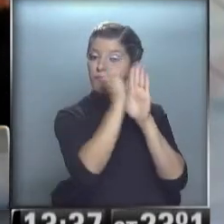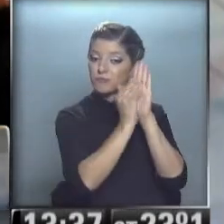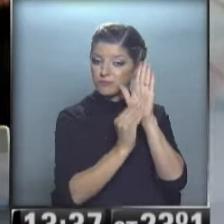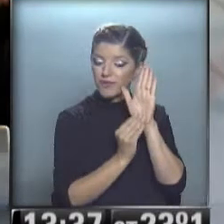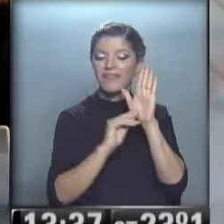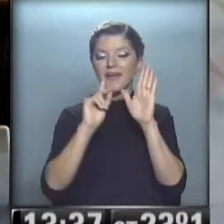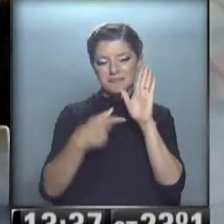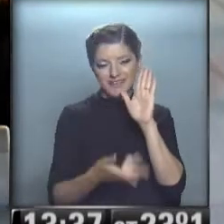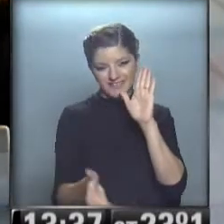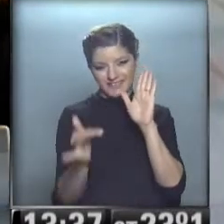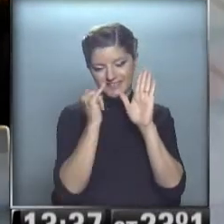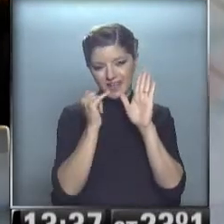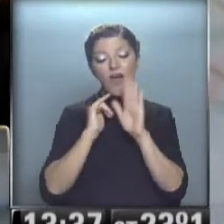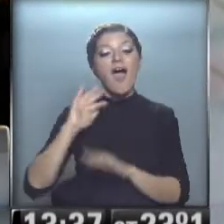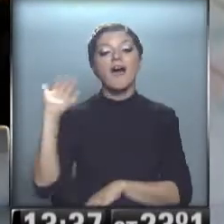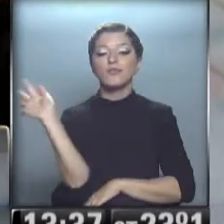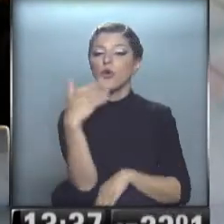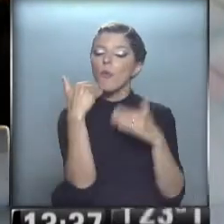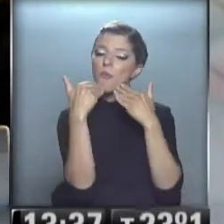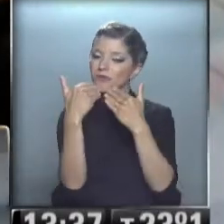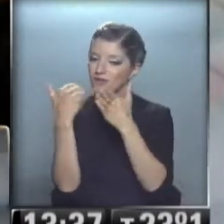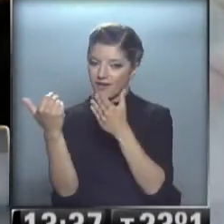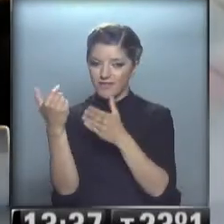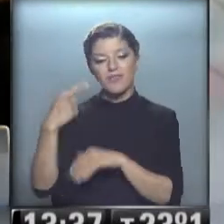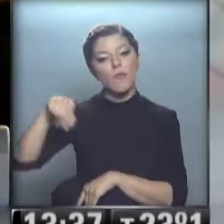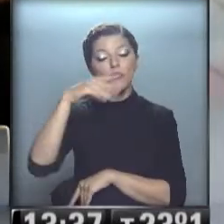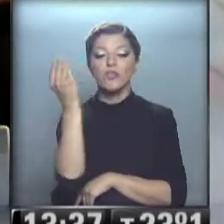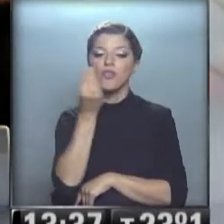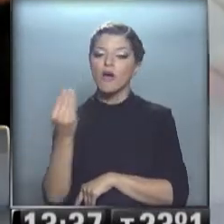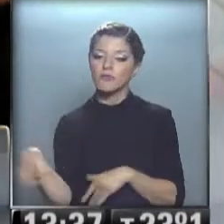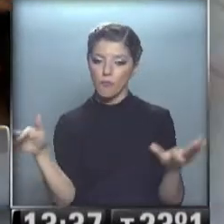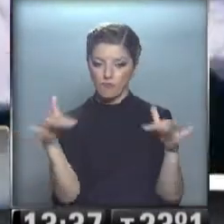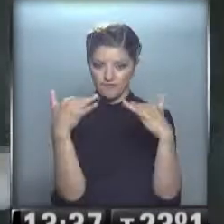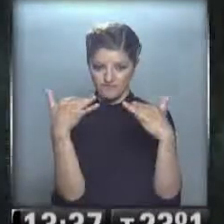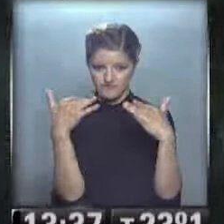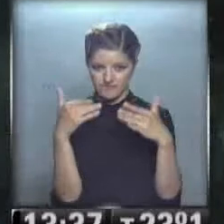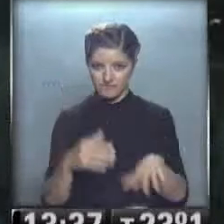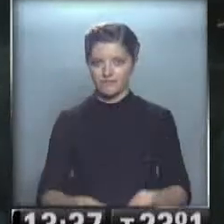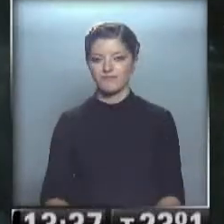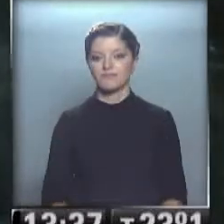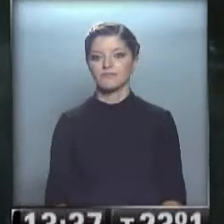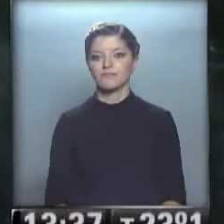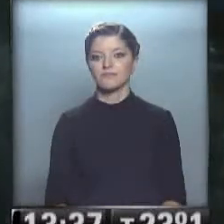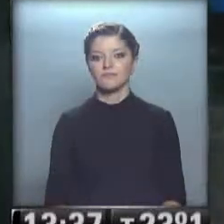Veo Visión Ciente Internacional. A todos ustedes, muchísimas gracias por estar sábado a sábado con nosotros.